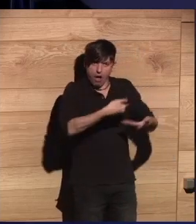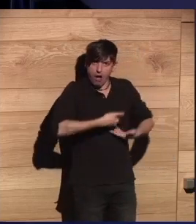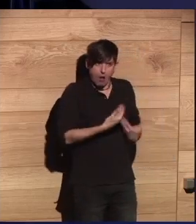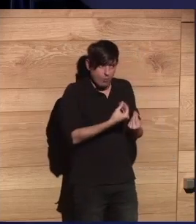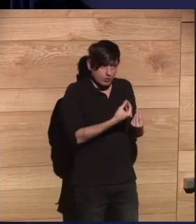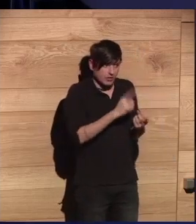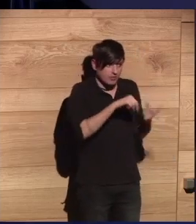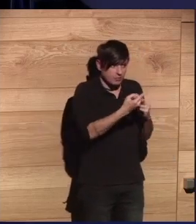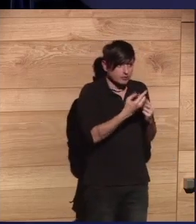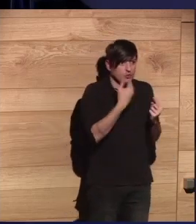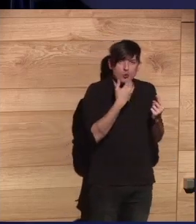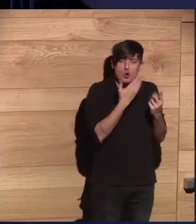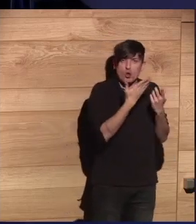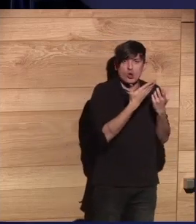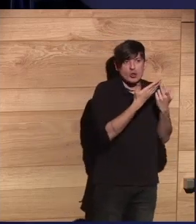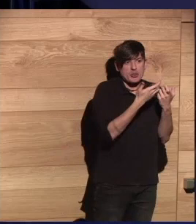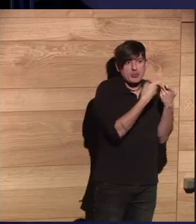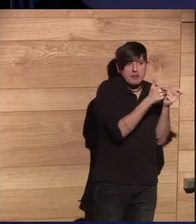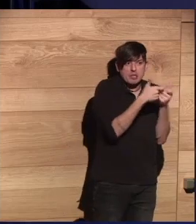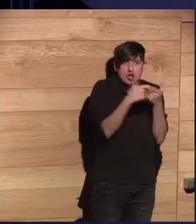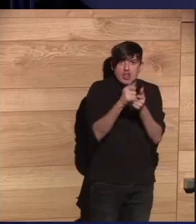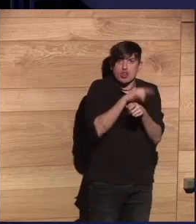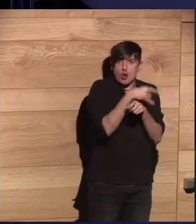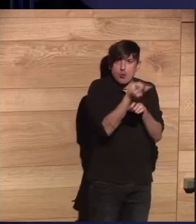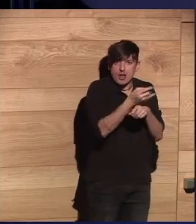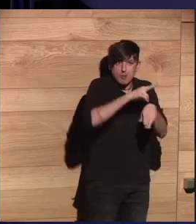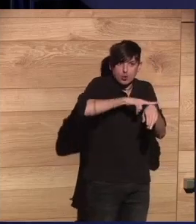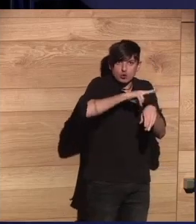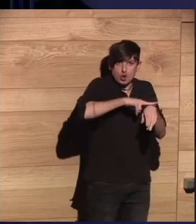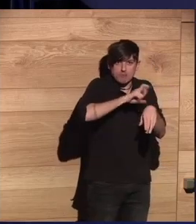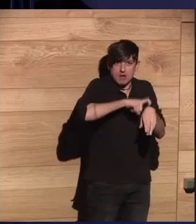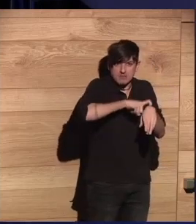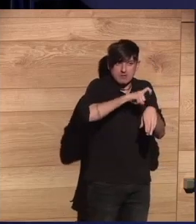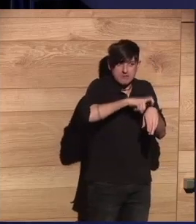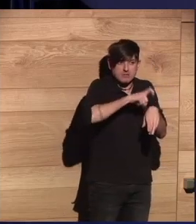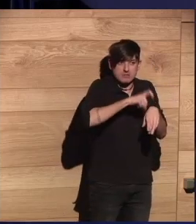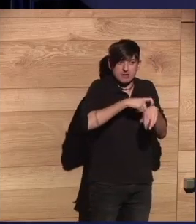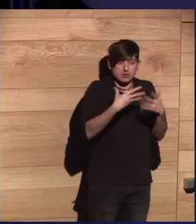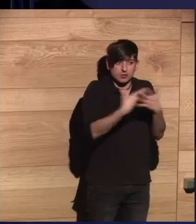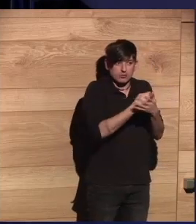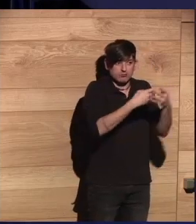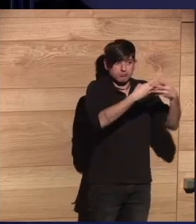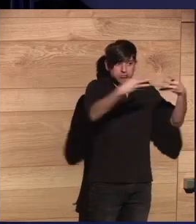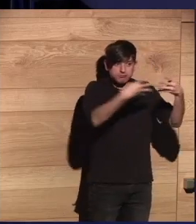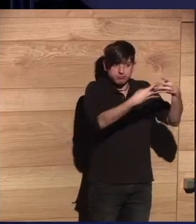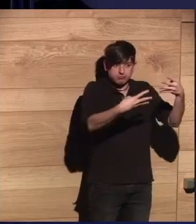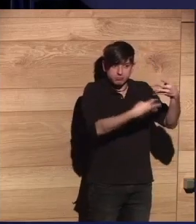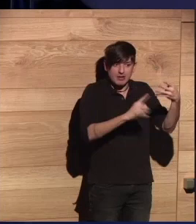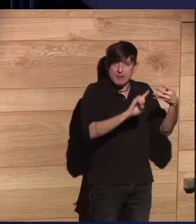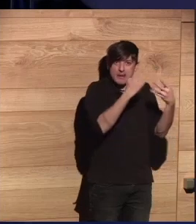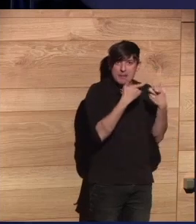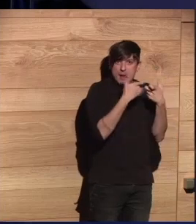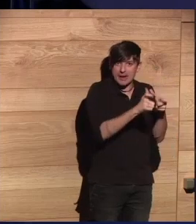son subdivisiones de un mismo pulso, a veces el doble de rápido, el doble de lento, pero hay un pulso que recorre casi todo la primera